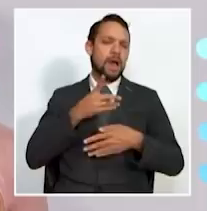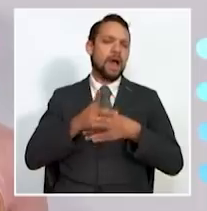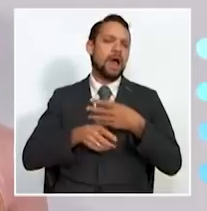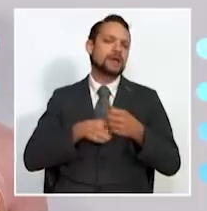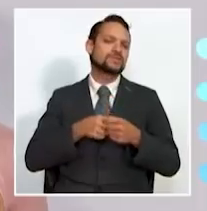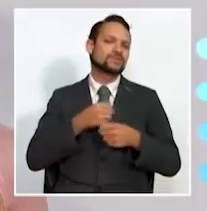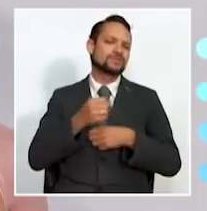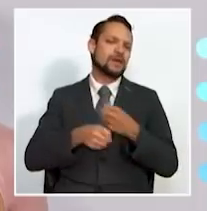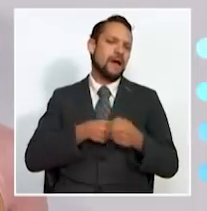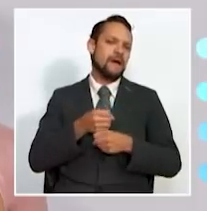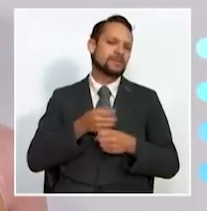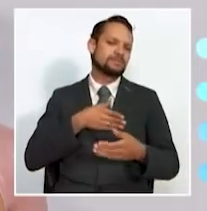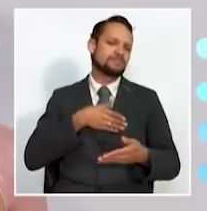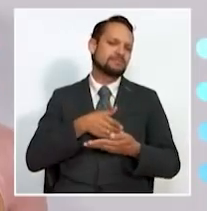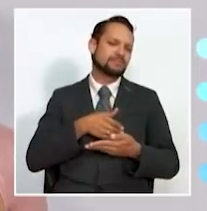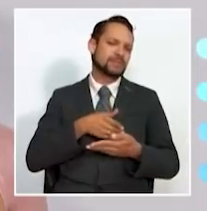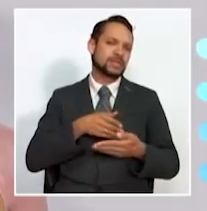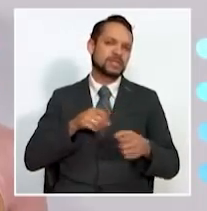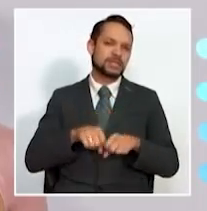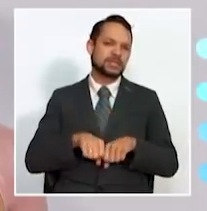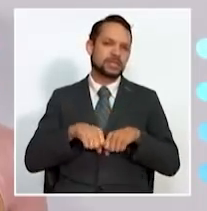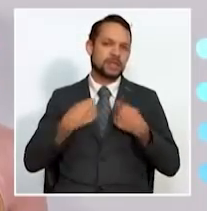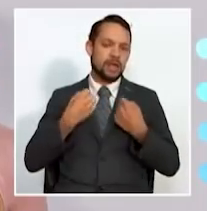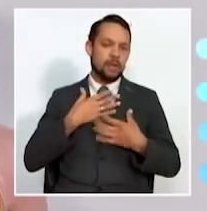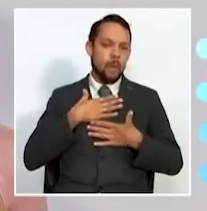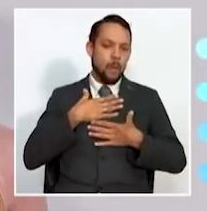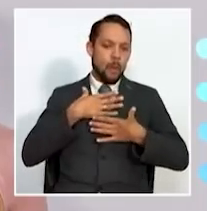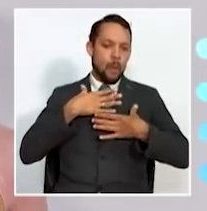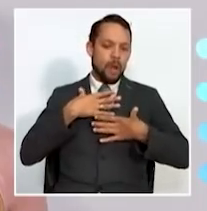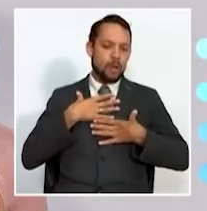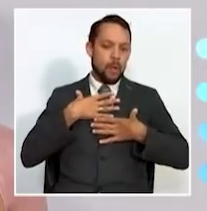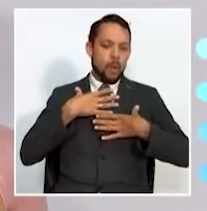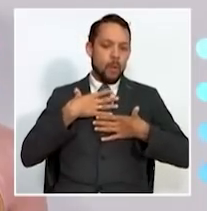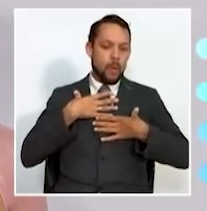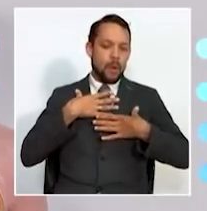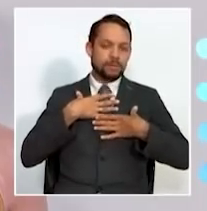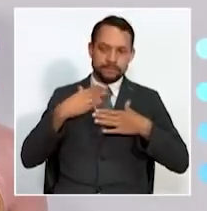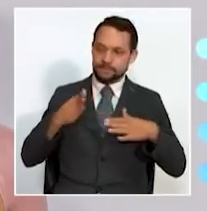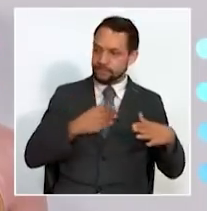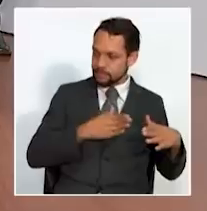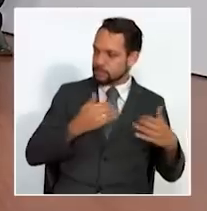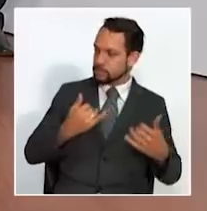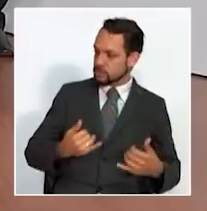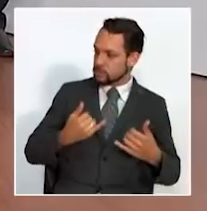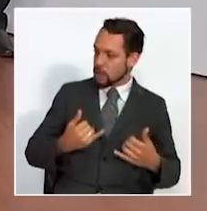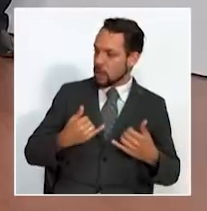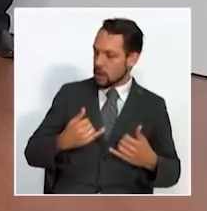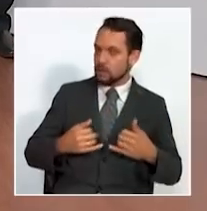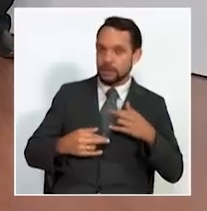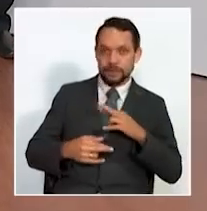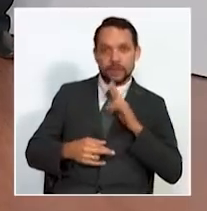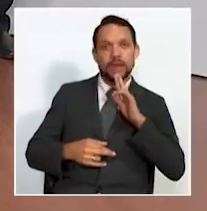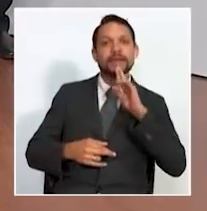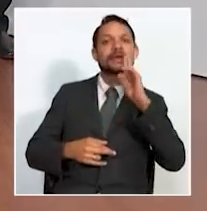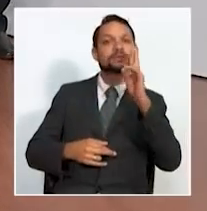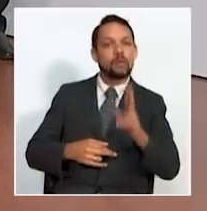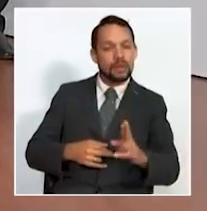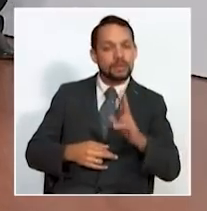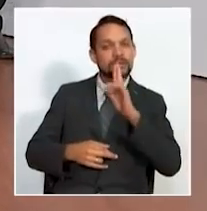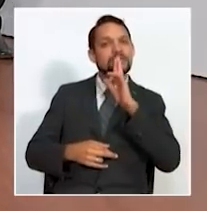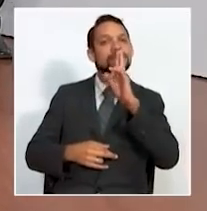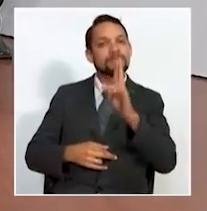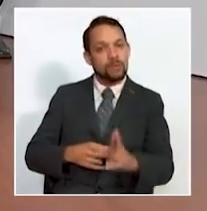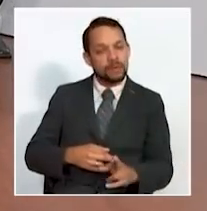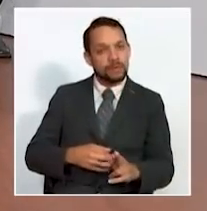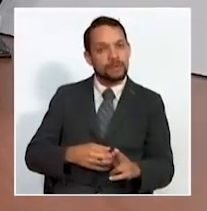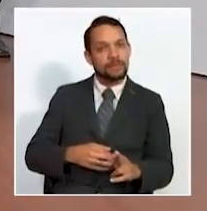que ha deteriorado su pulmón y ha llevado a producir otro tipo de enfermedad. Entonces, de una vez respondámosle las preguntas a las personas que nos están preguntando por el